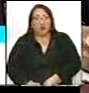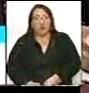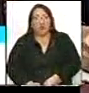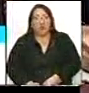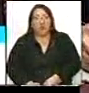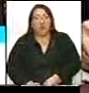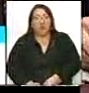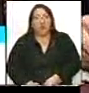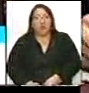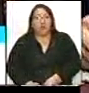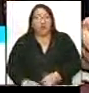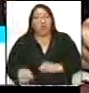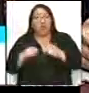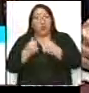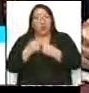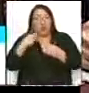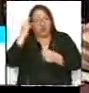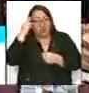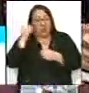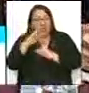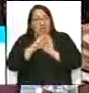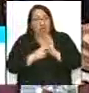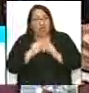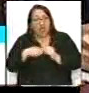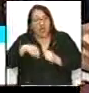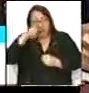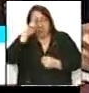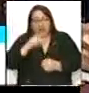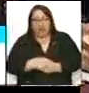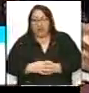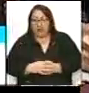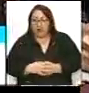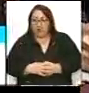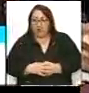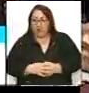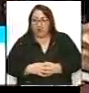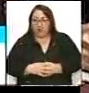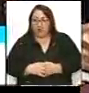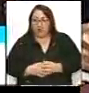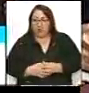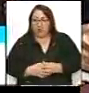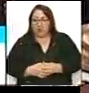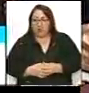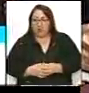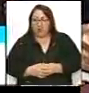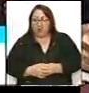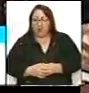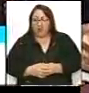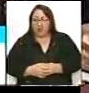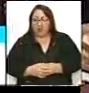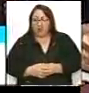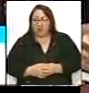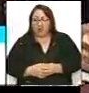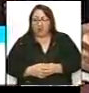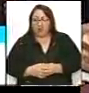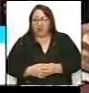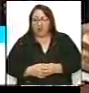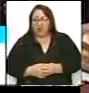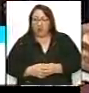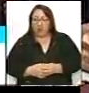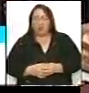construcción de espacios políticos en las regiones y en el país, y que tengan conexiones